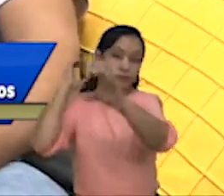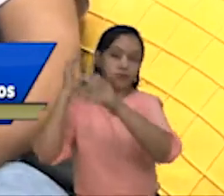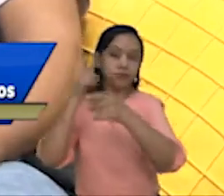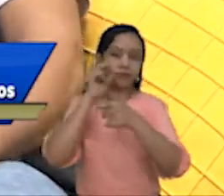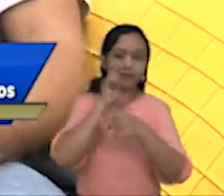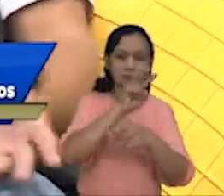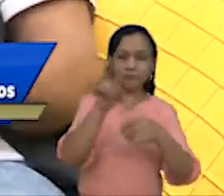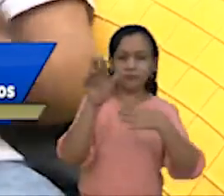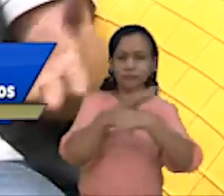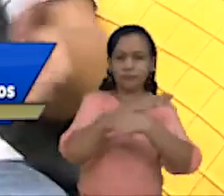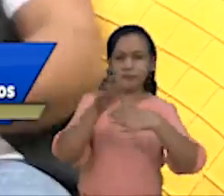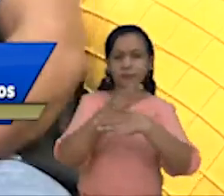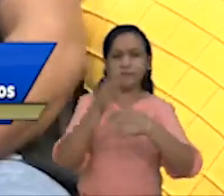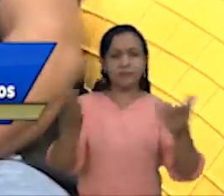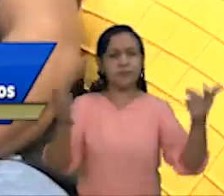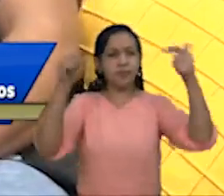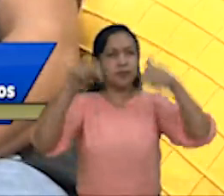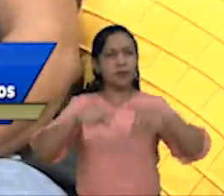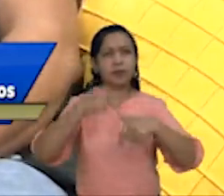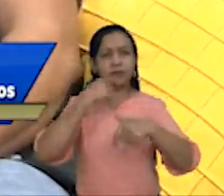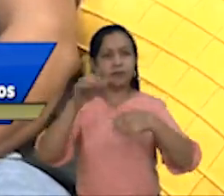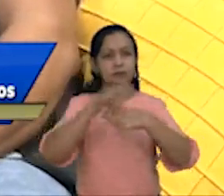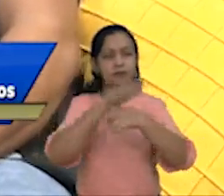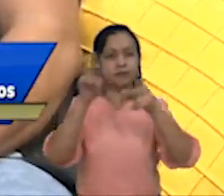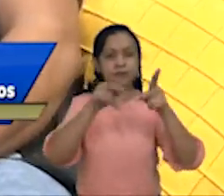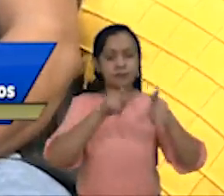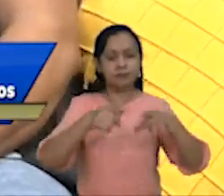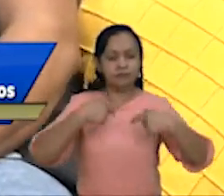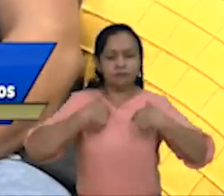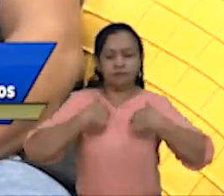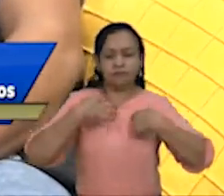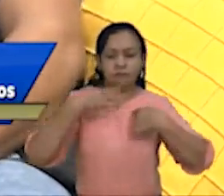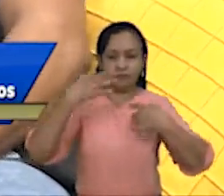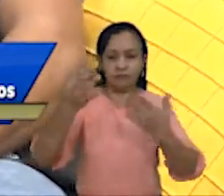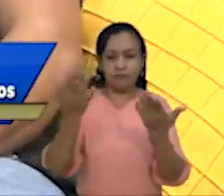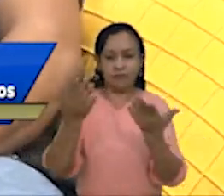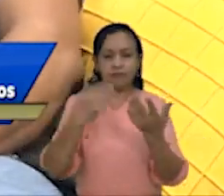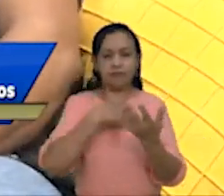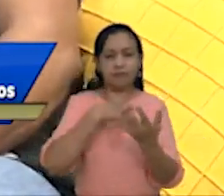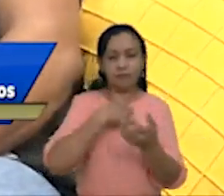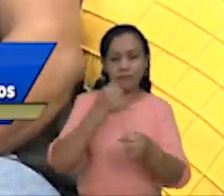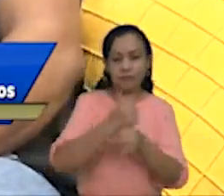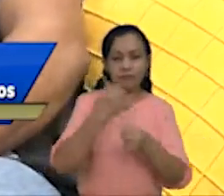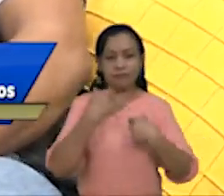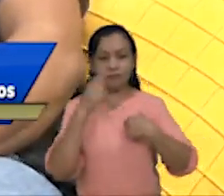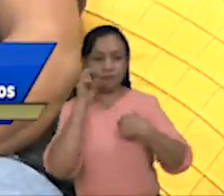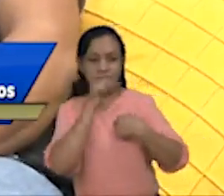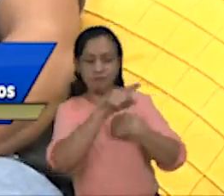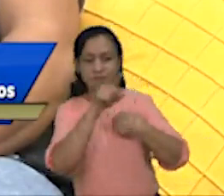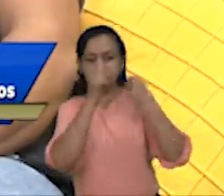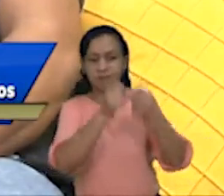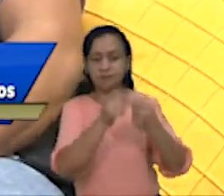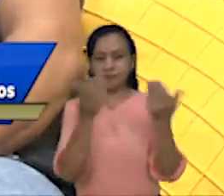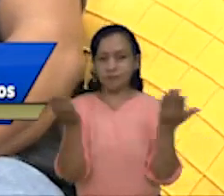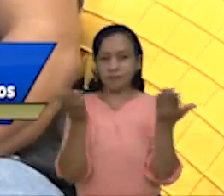periodismo diferente a como ahora lo plantean. Pues, o sea, el periodista quiere ser el héroe, claro, el protagonista, el que digan, ve, ese muchacho.